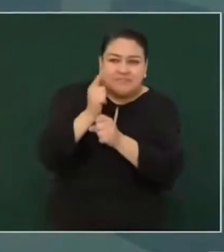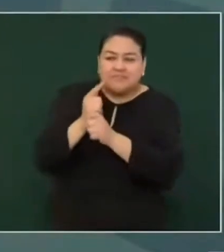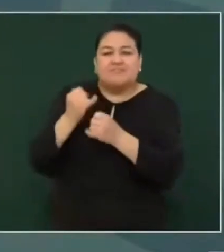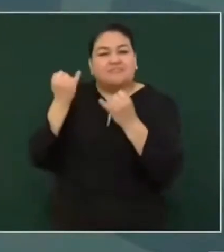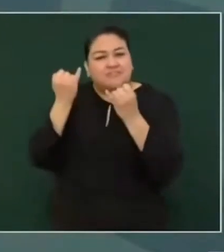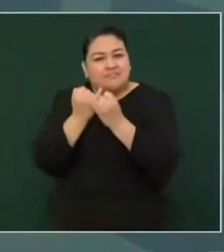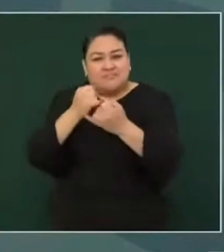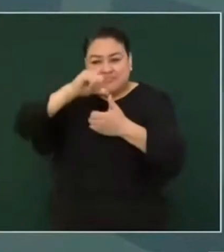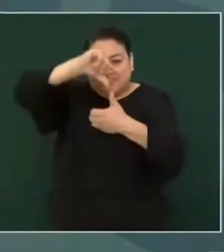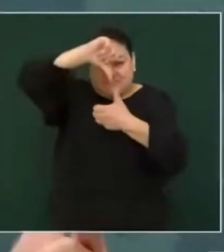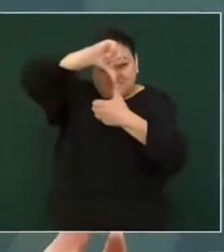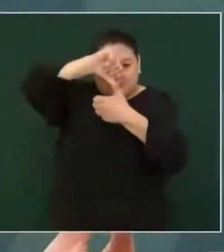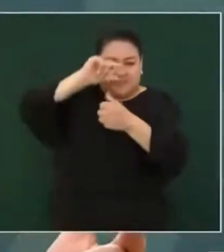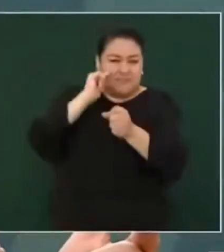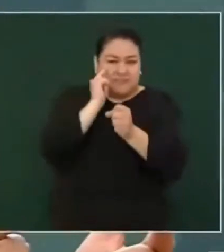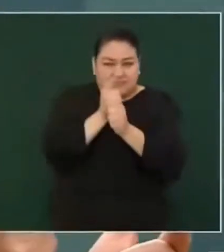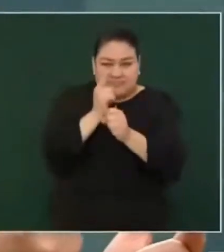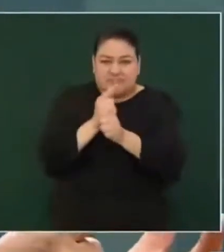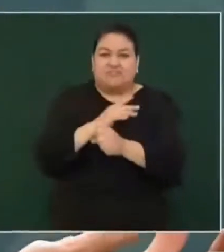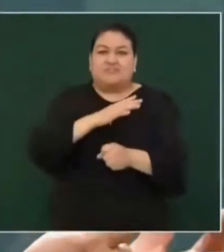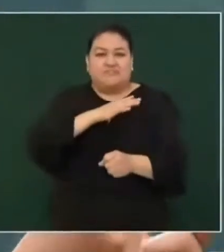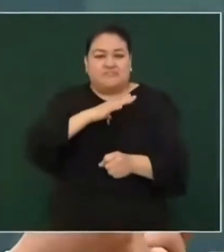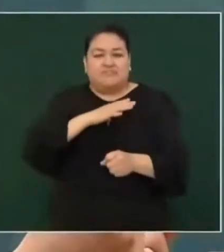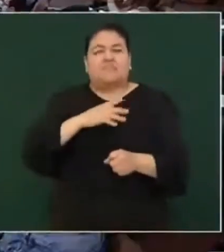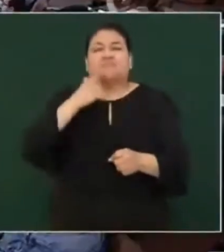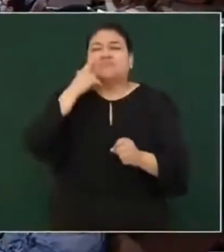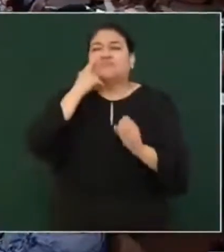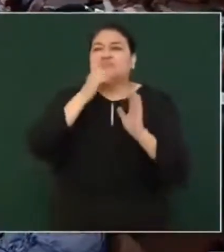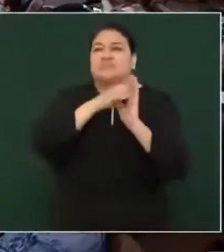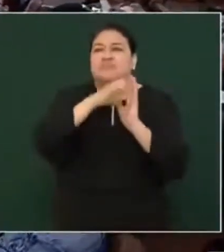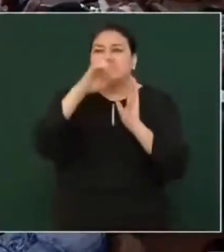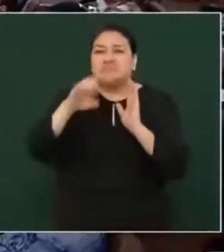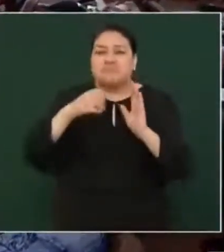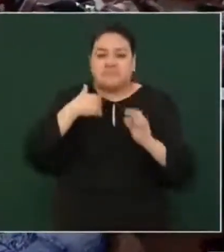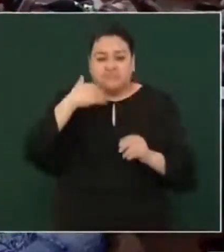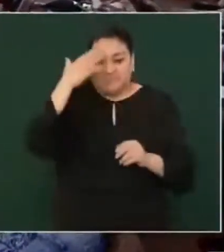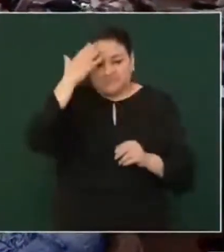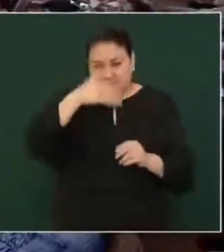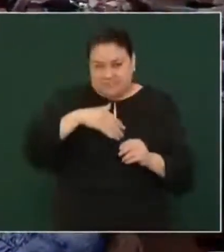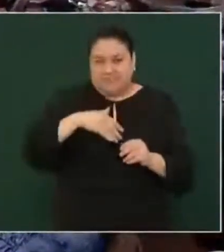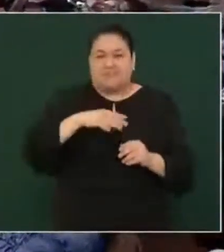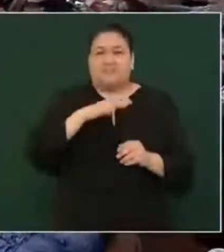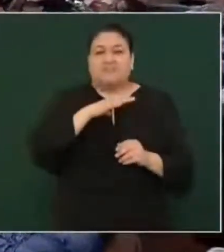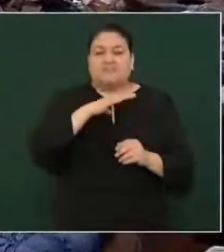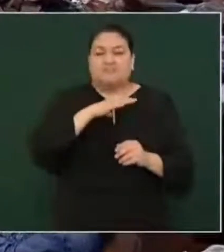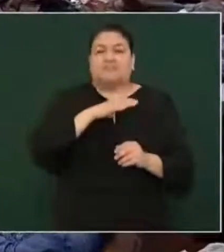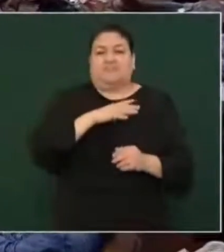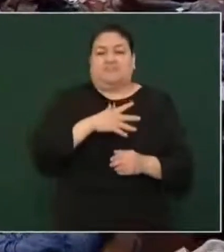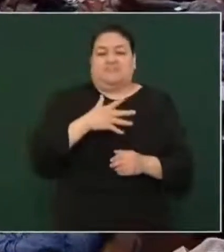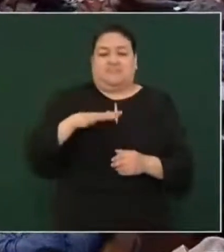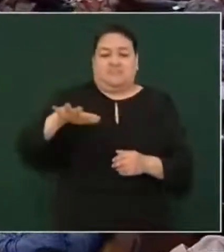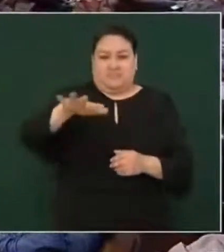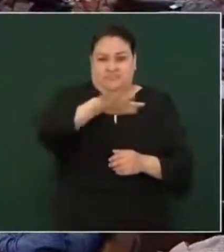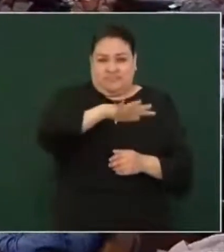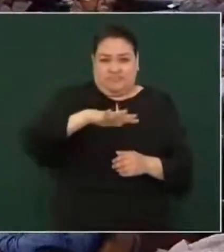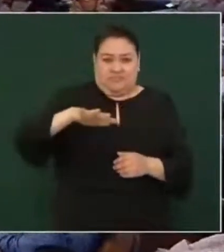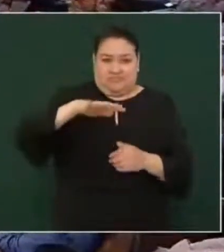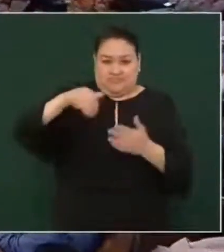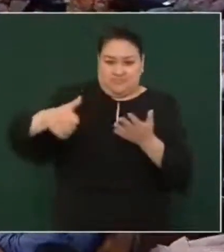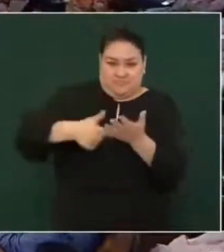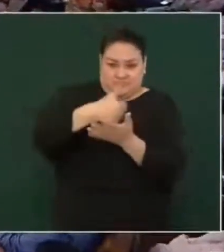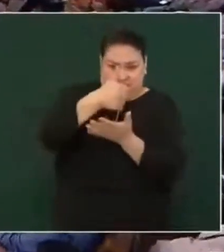Centroamérica, hemos visto, por ejemplo, van a ciudades